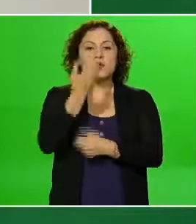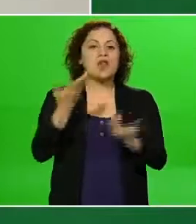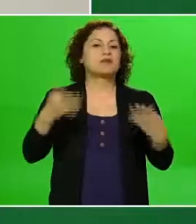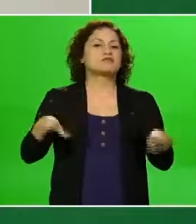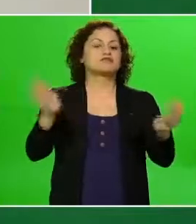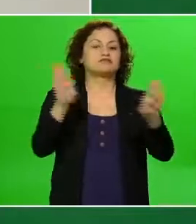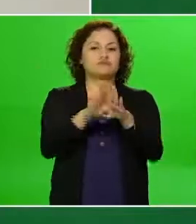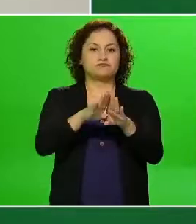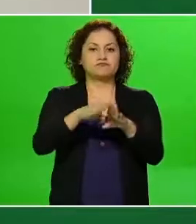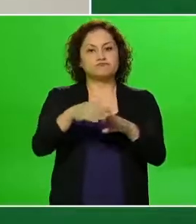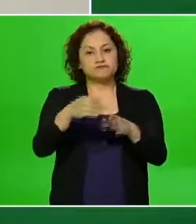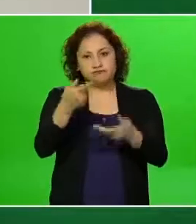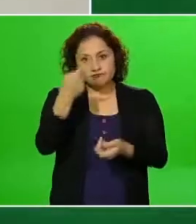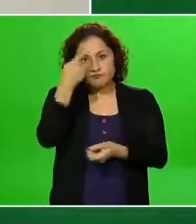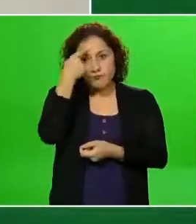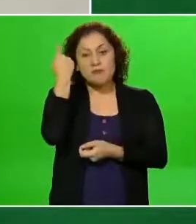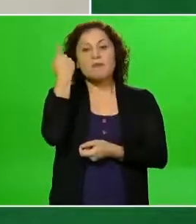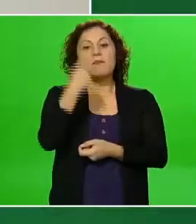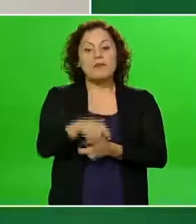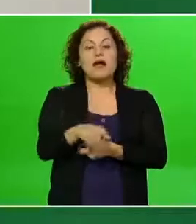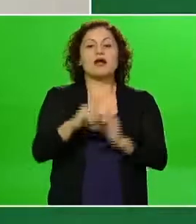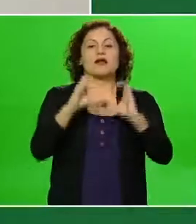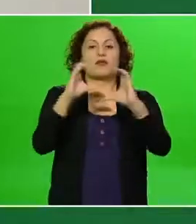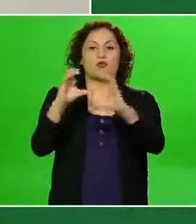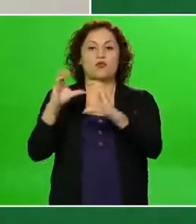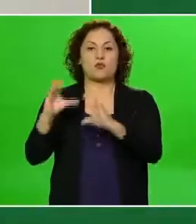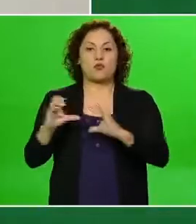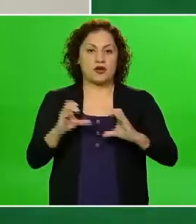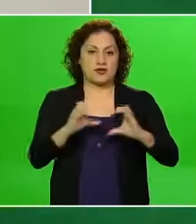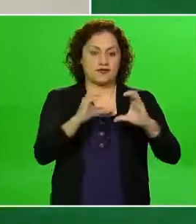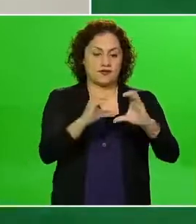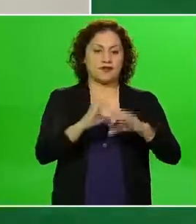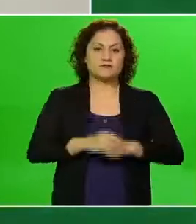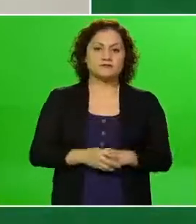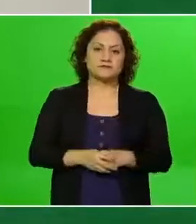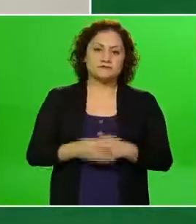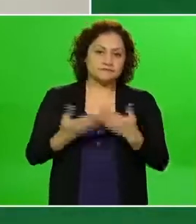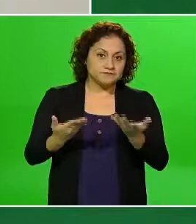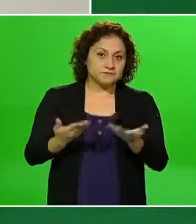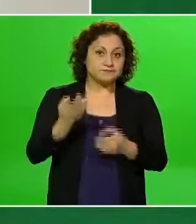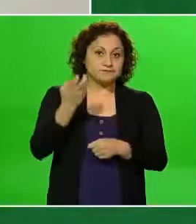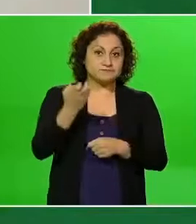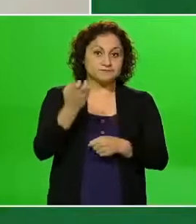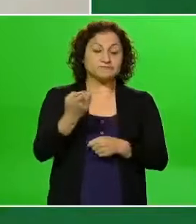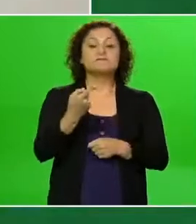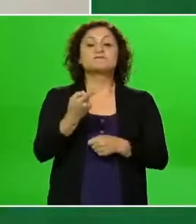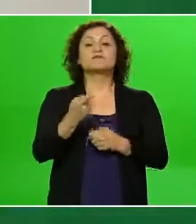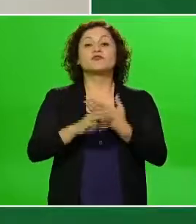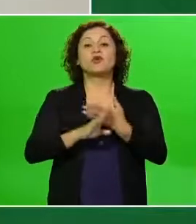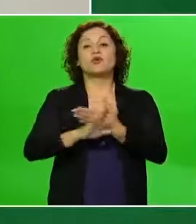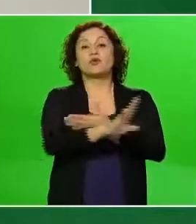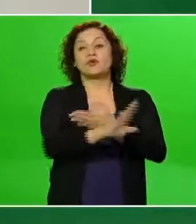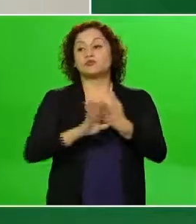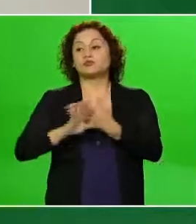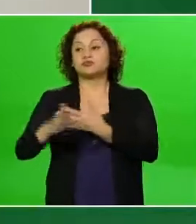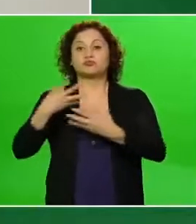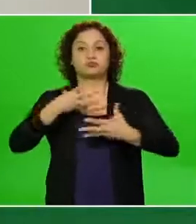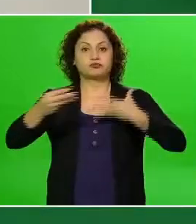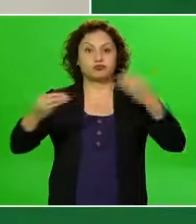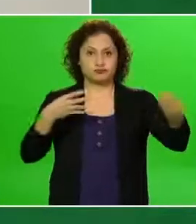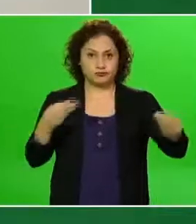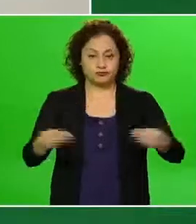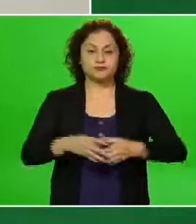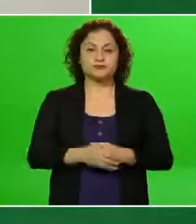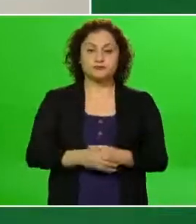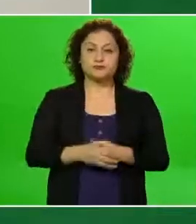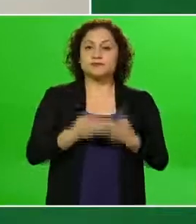Sana Distancia, las clases presenciales fueron suspendidas para evitar obviamente un incremento en la transmisión. Entonces